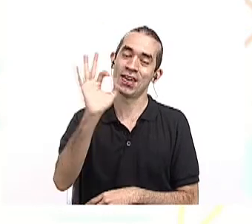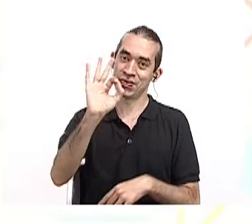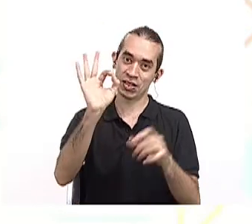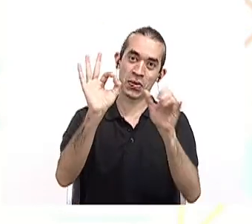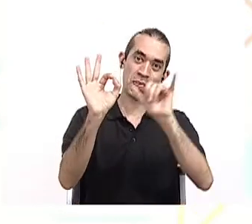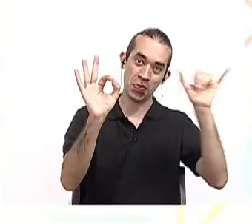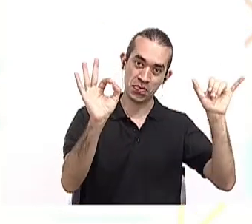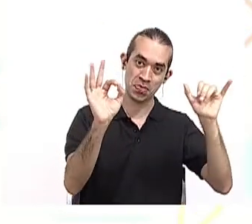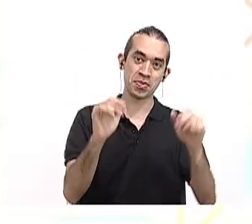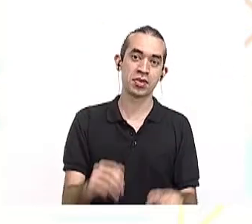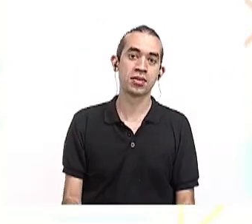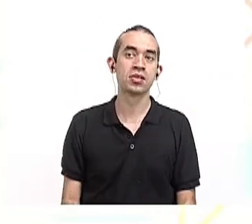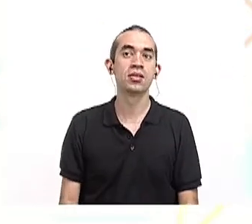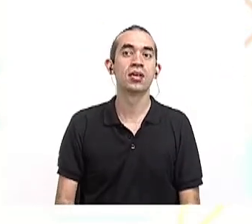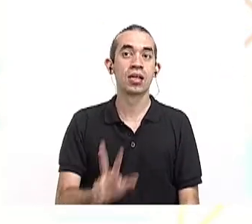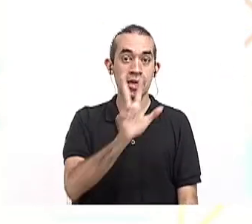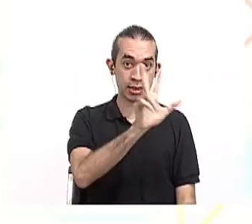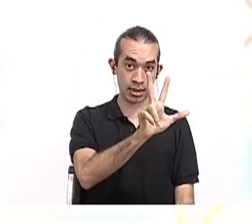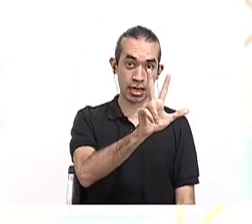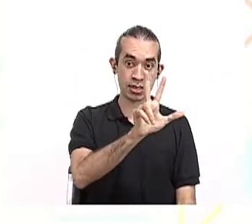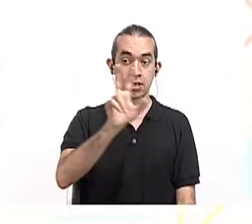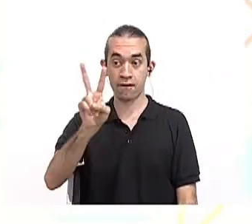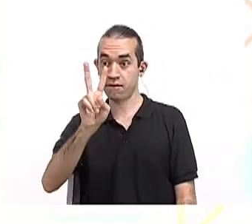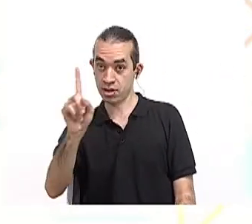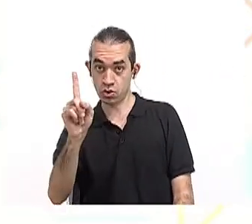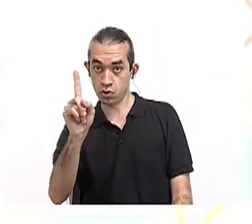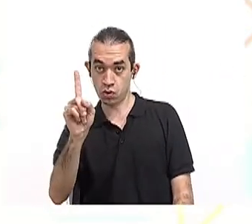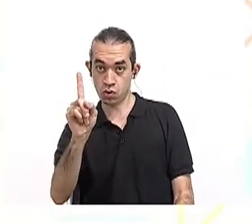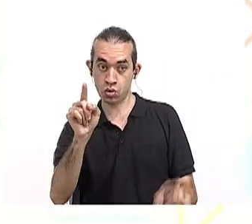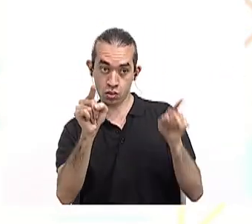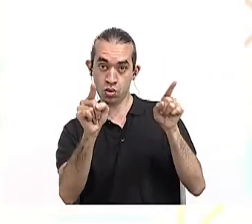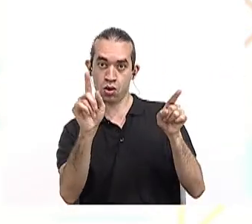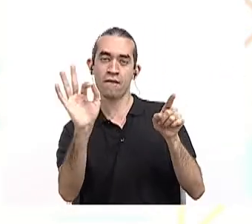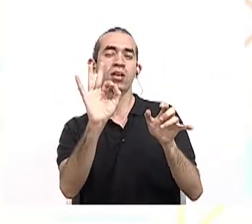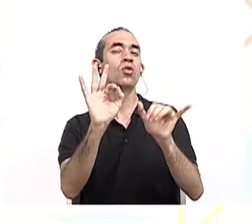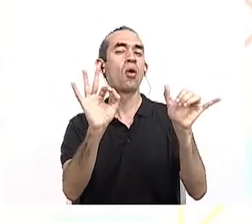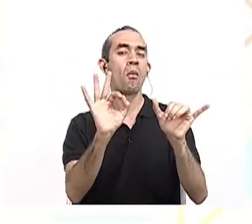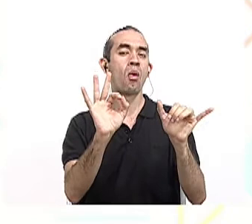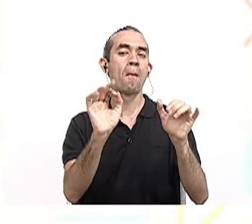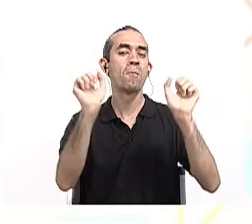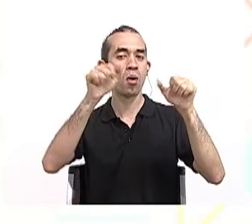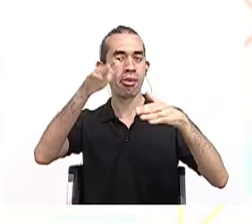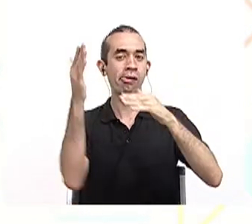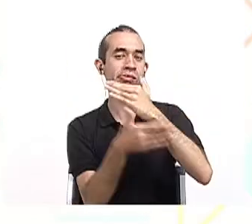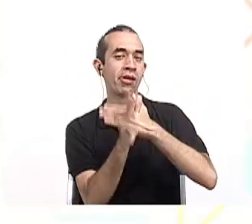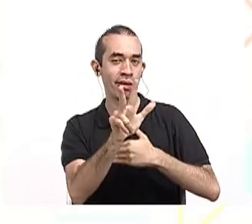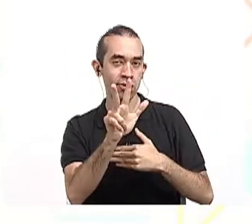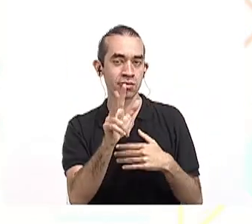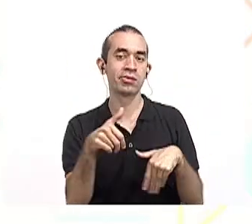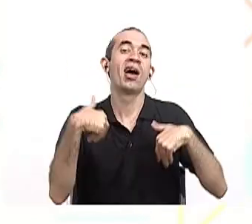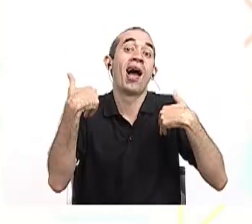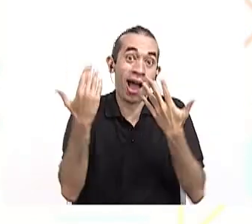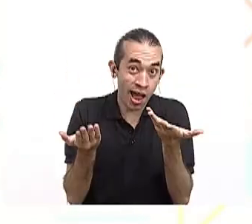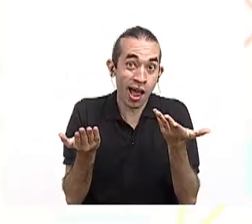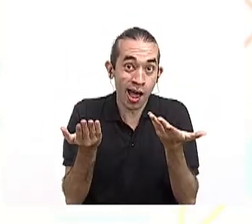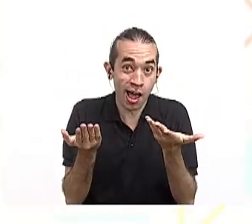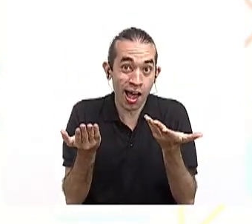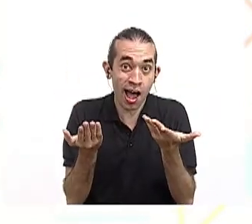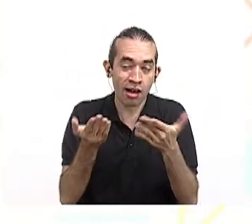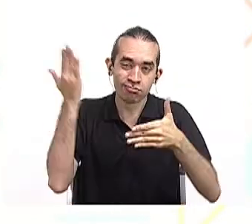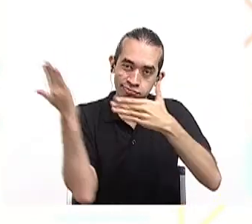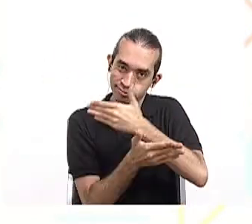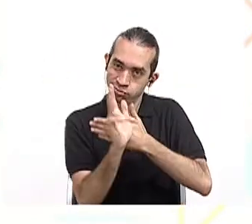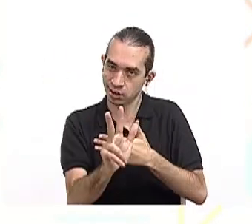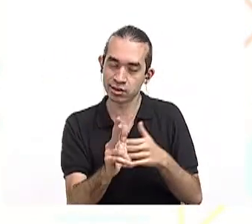común. 3 y 21 tienen en común tener tercera. Entonces, obtenemos esa